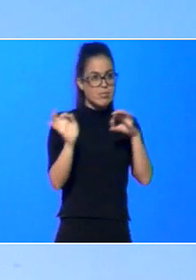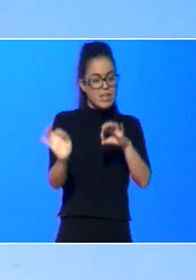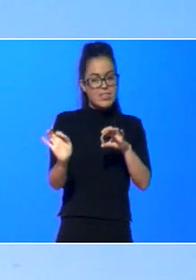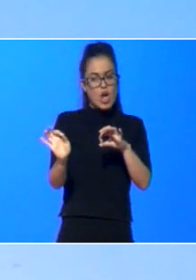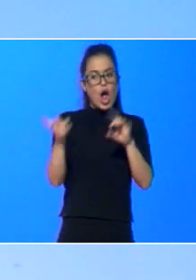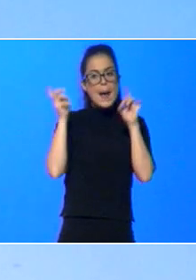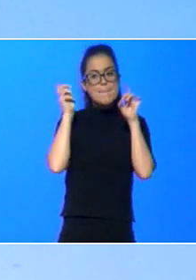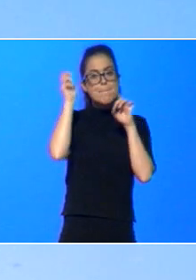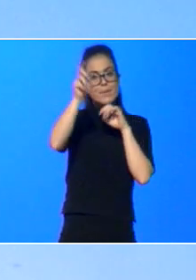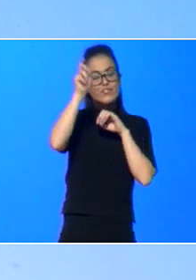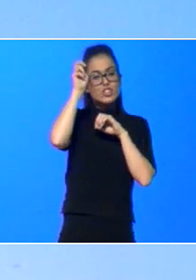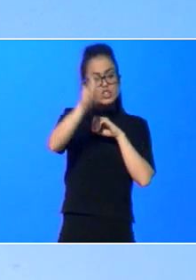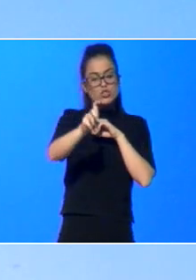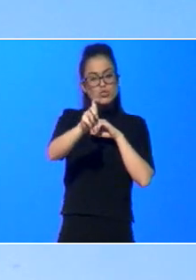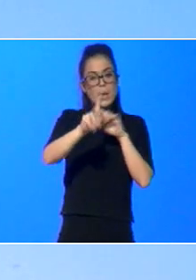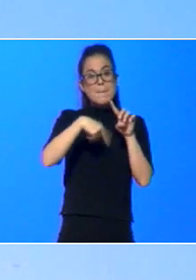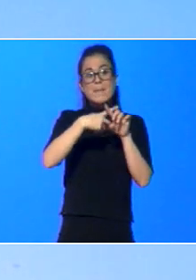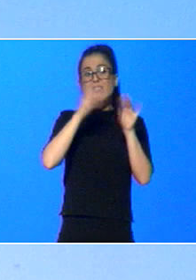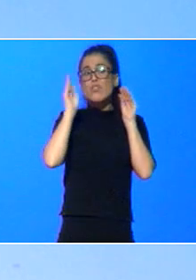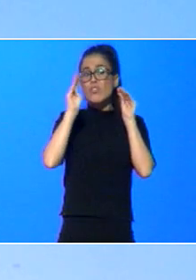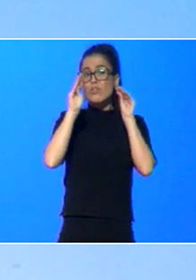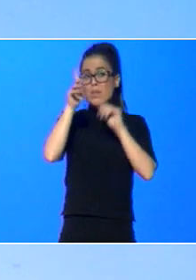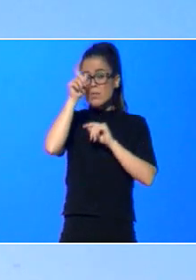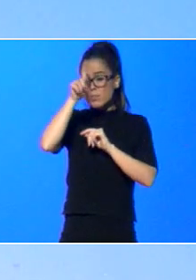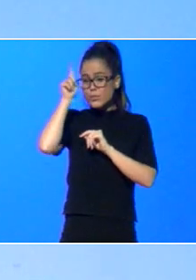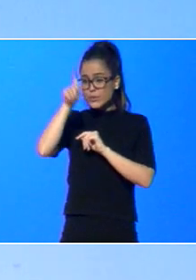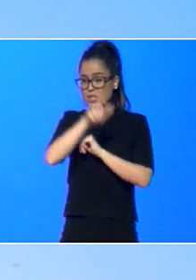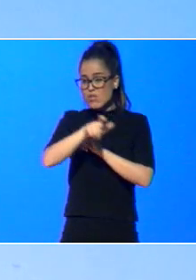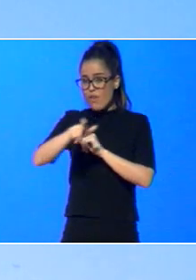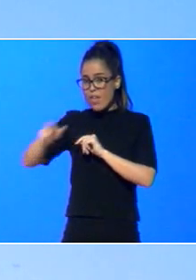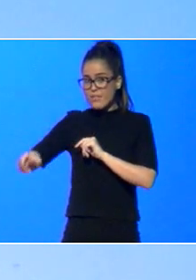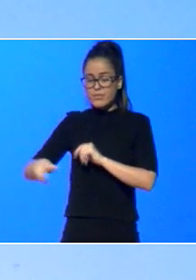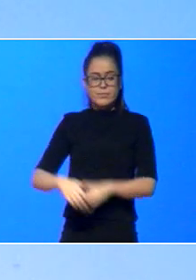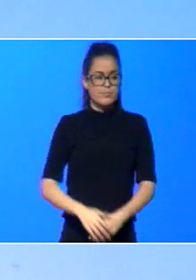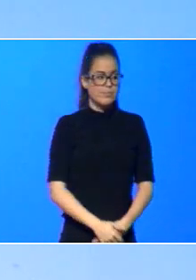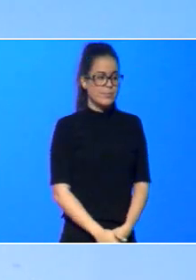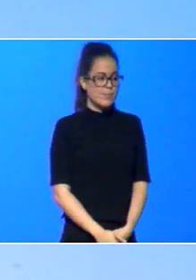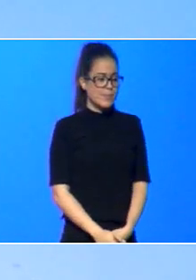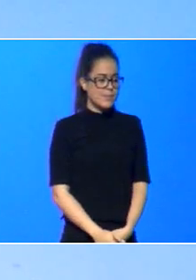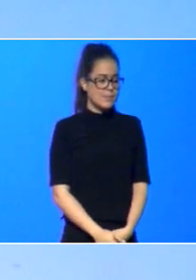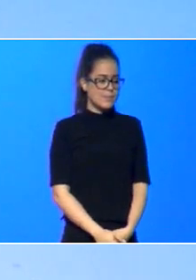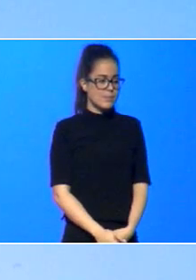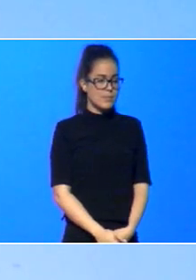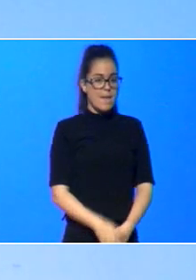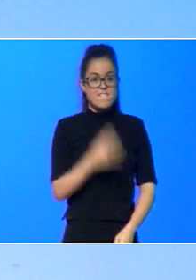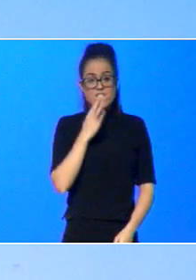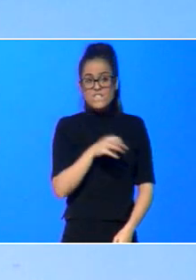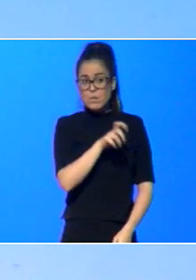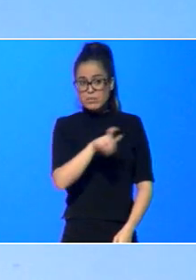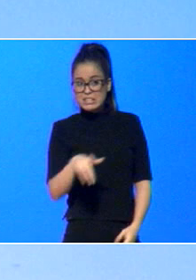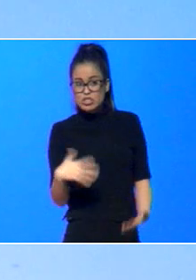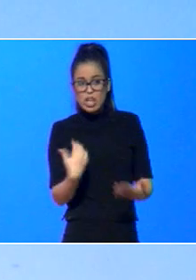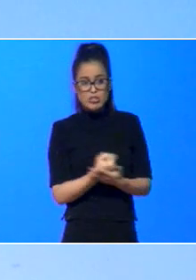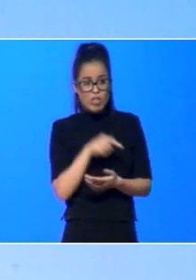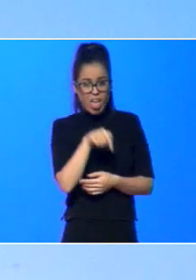profesorado y la atención a la formación del profesorado probablemente todos los que estén aquí